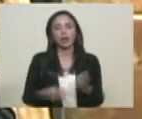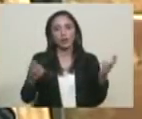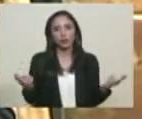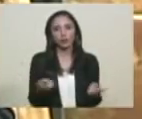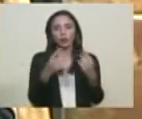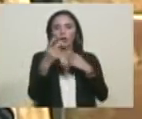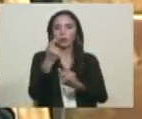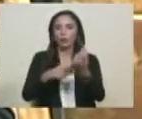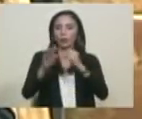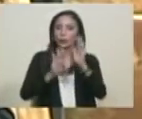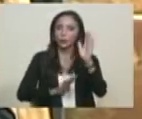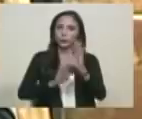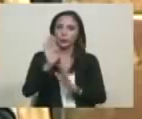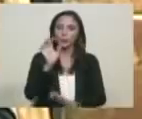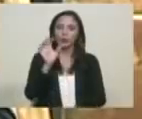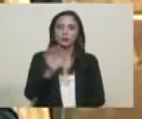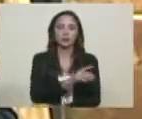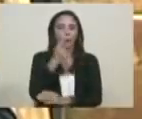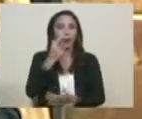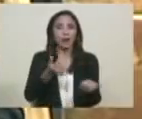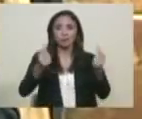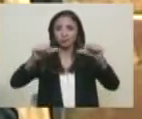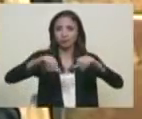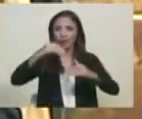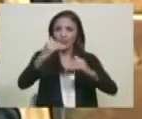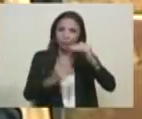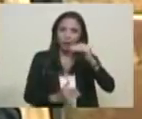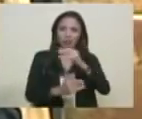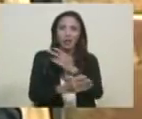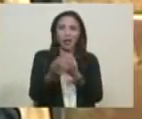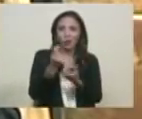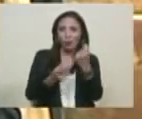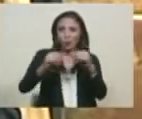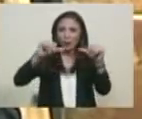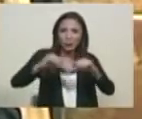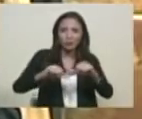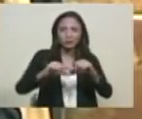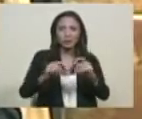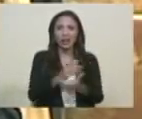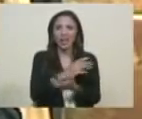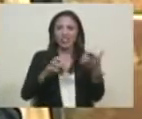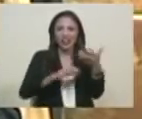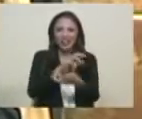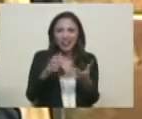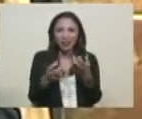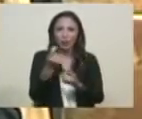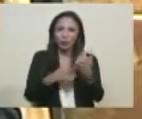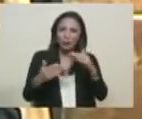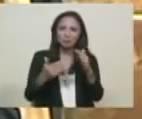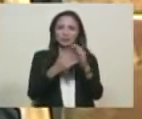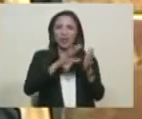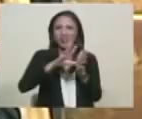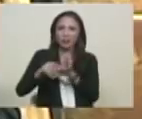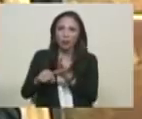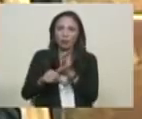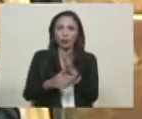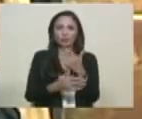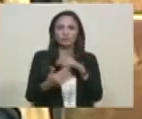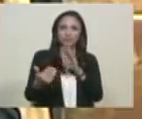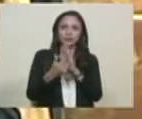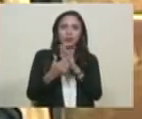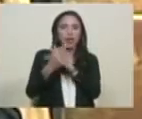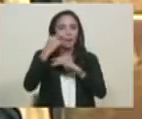nuevo modelo económico. Abajo el modelo económico de la guerra, el saqueo y la destrucción,